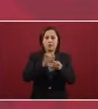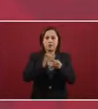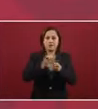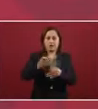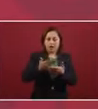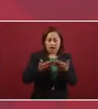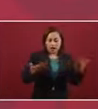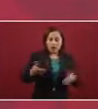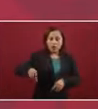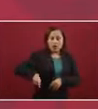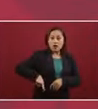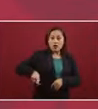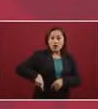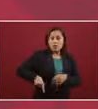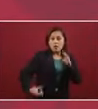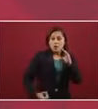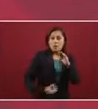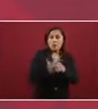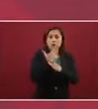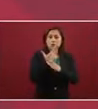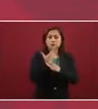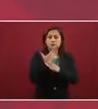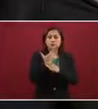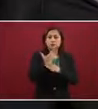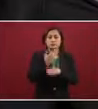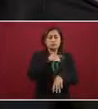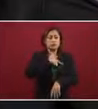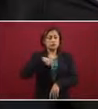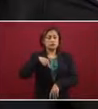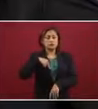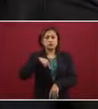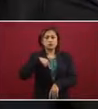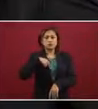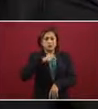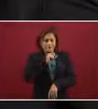no aceptamos esa mentalidad.